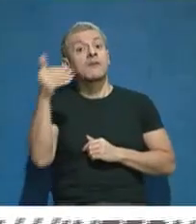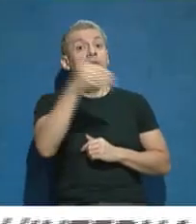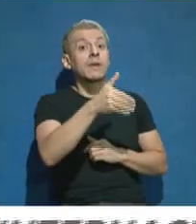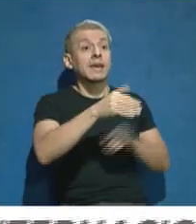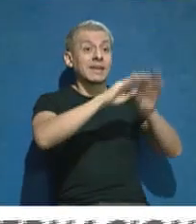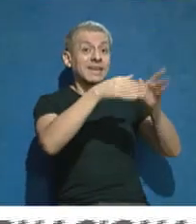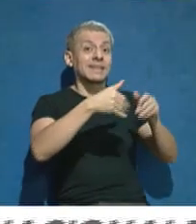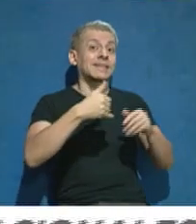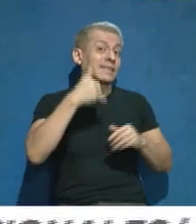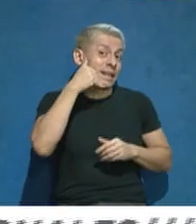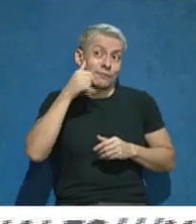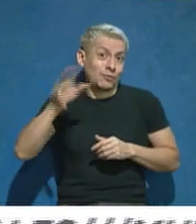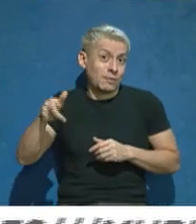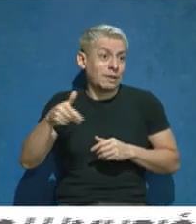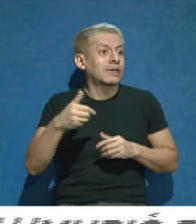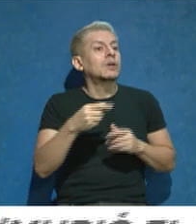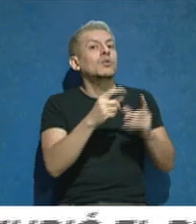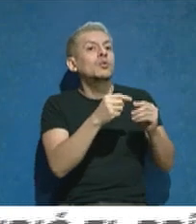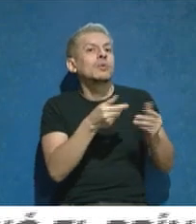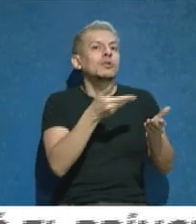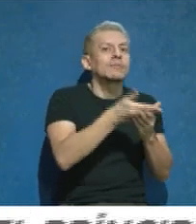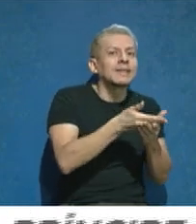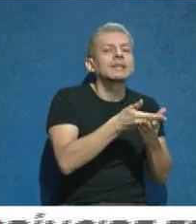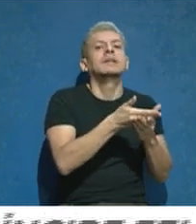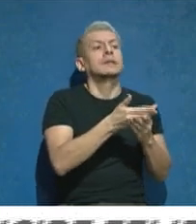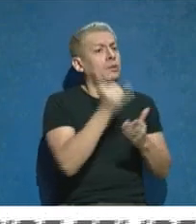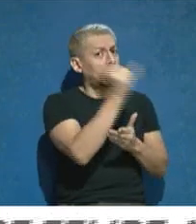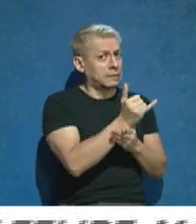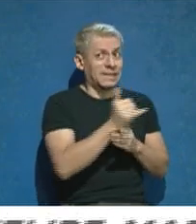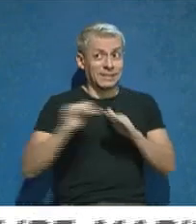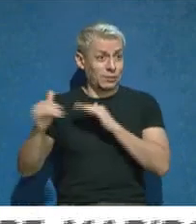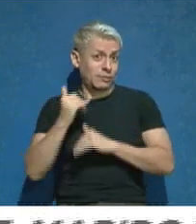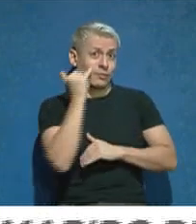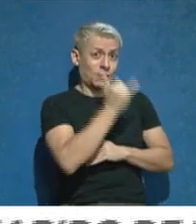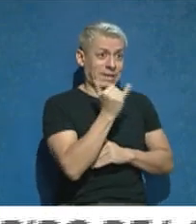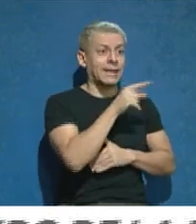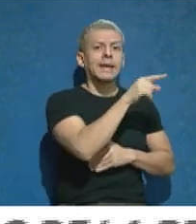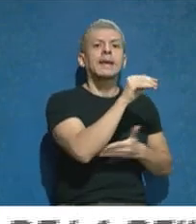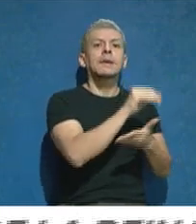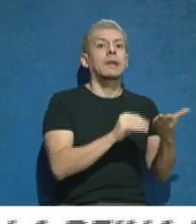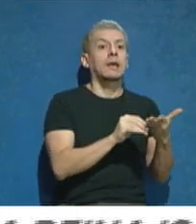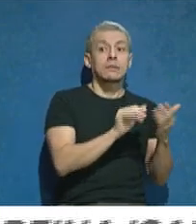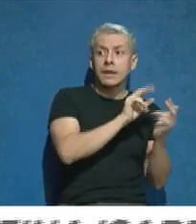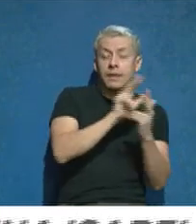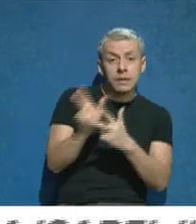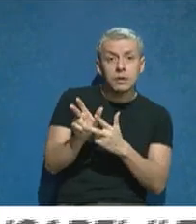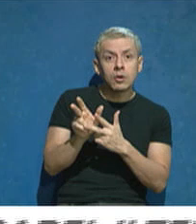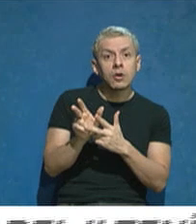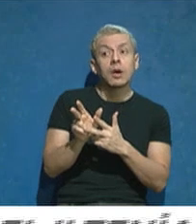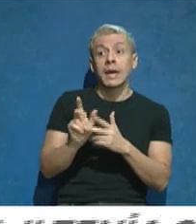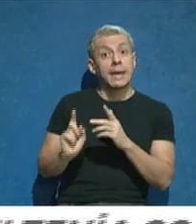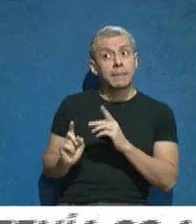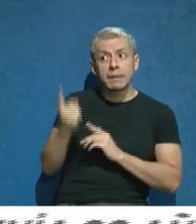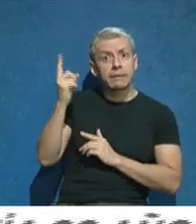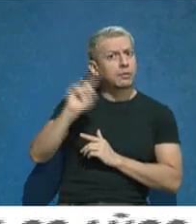de su dispositivo, le comentó al empleado de la compañía lo que había sucedido. El empleado le alertó que no es la primera